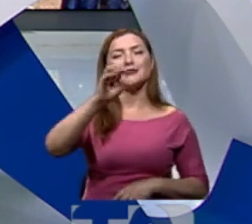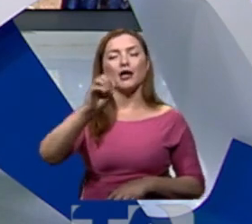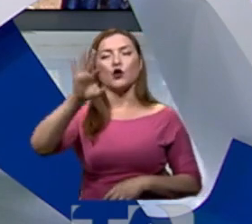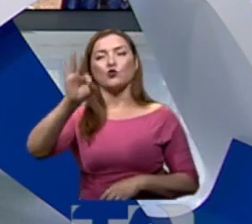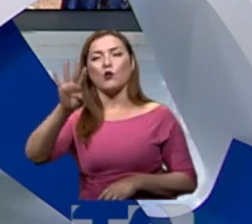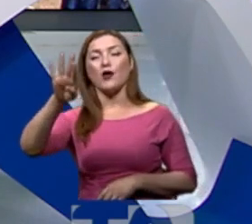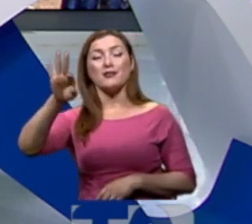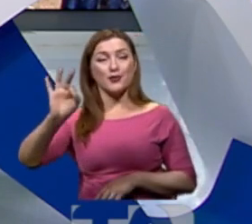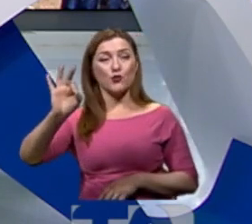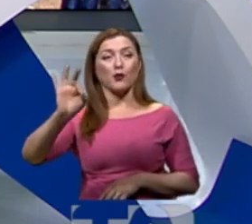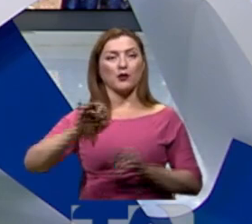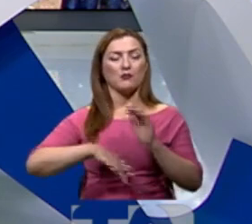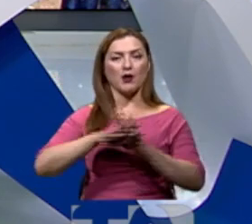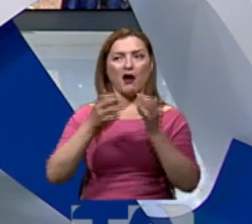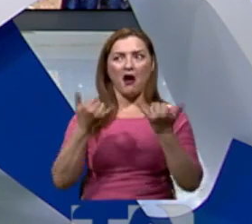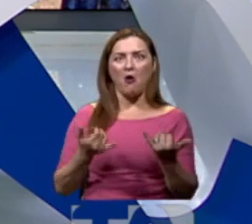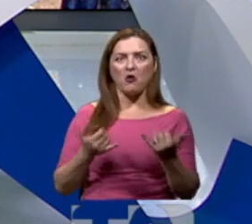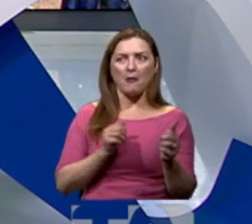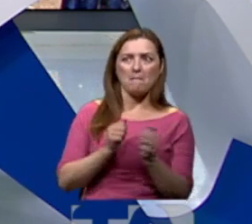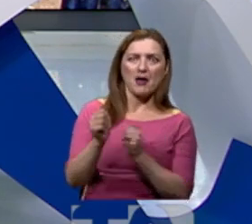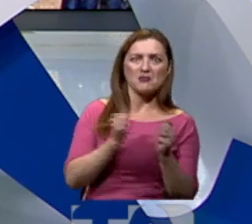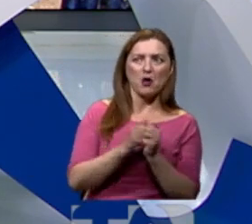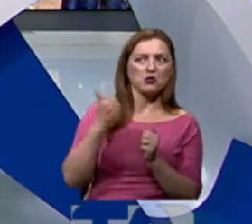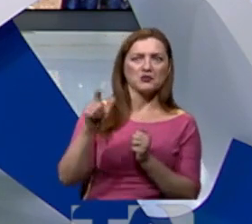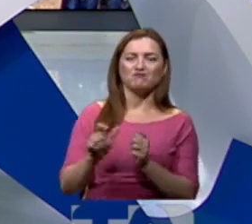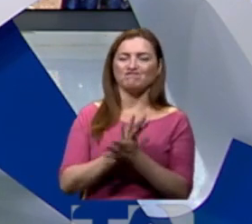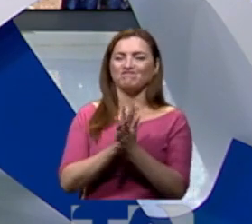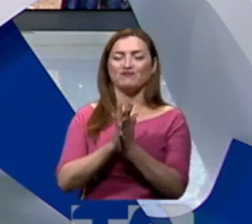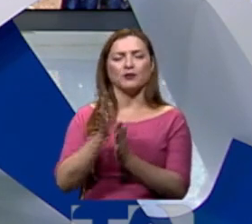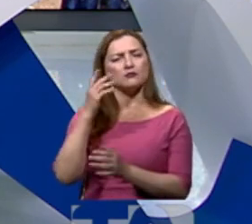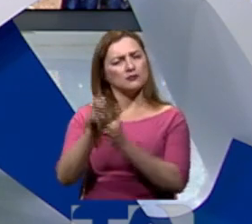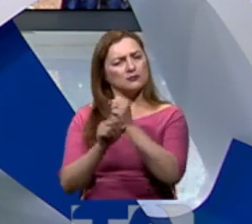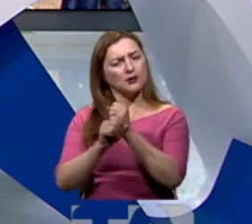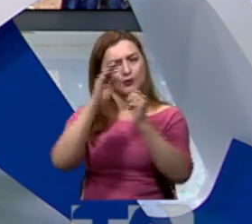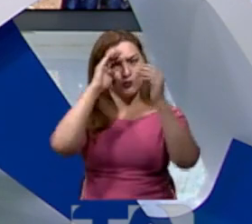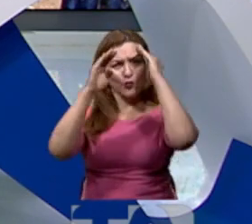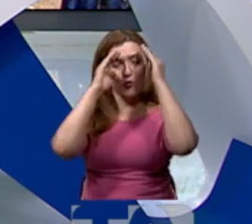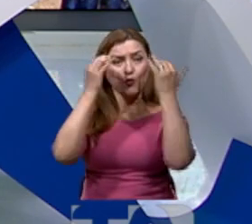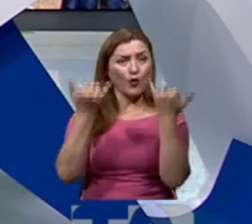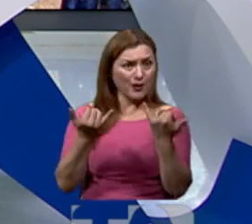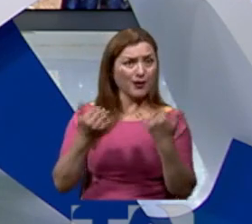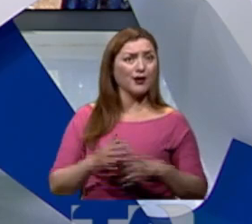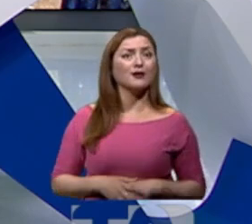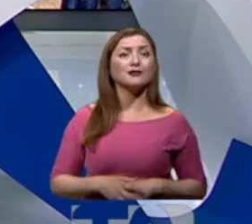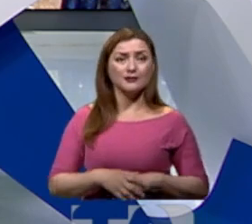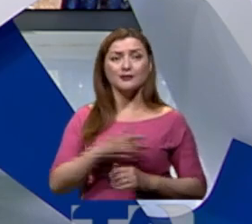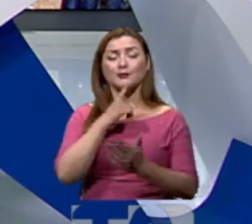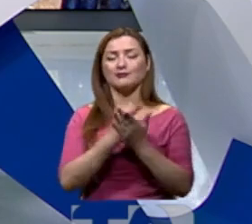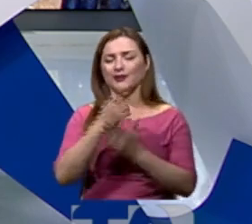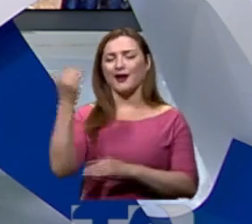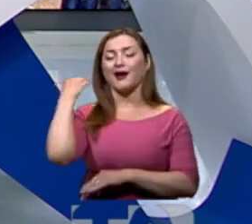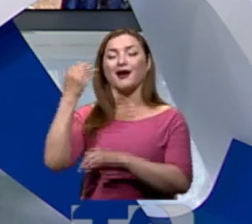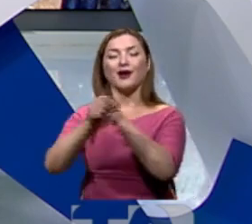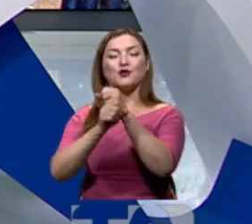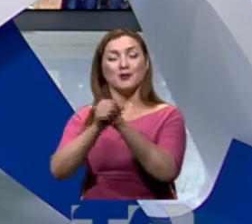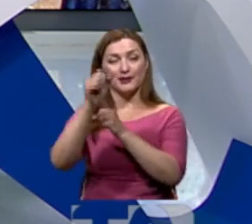maratón vigente hasta el día de hoy. Albertito, y el año pasado no tuvimos un saludo de él. Tuvimos el saludo